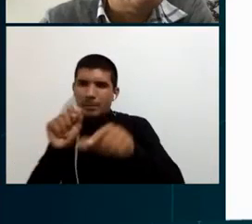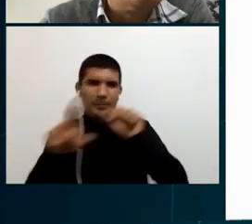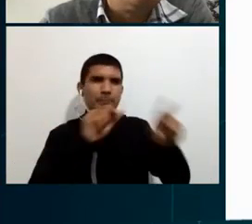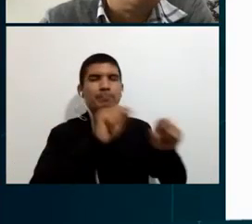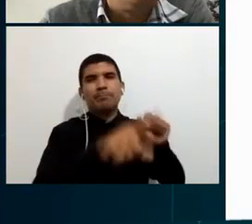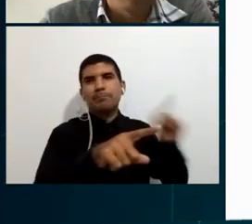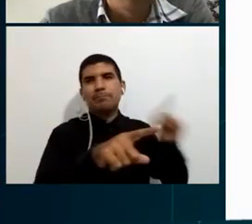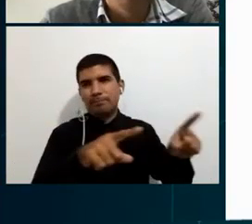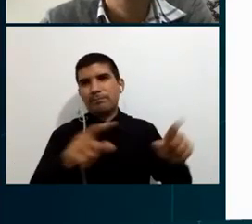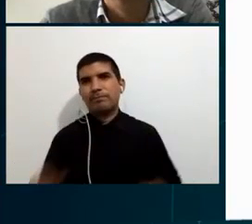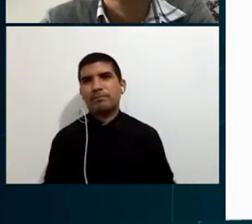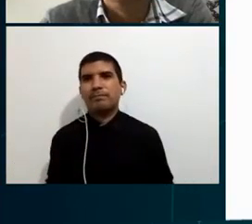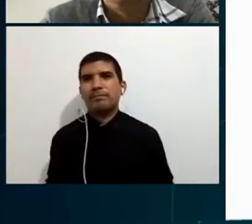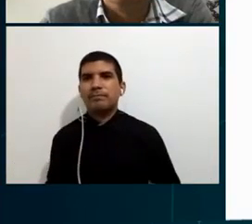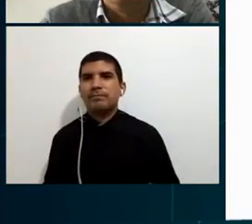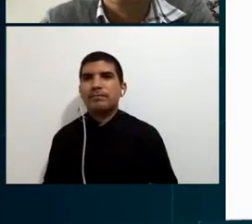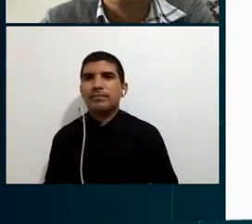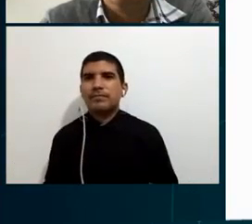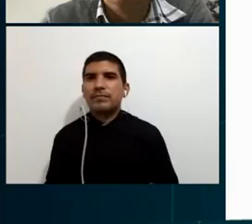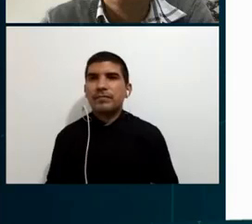mundo post-COVID,